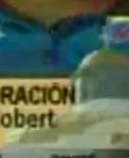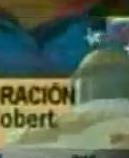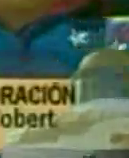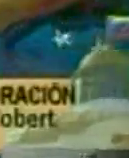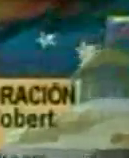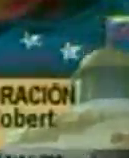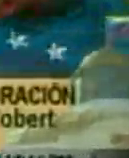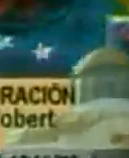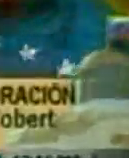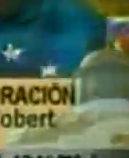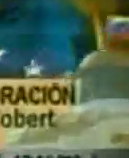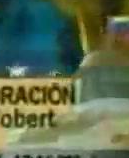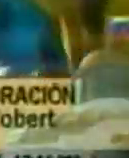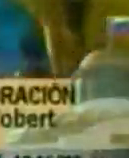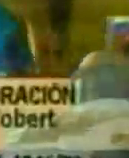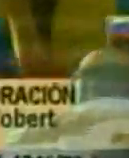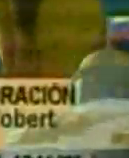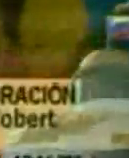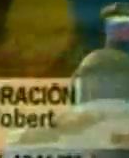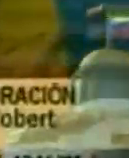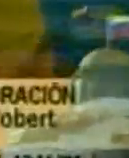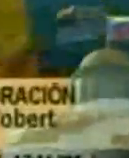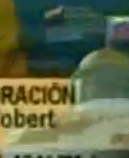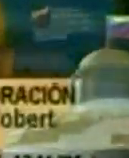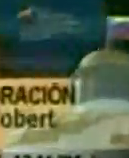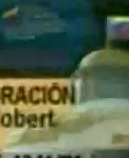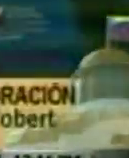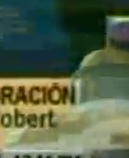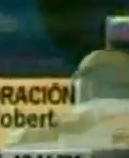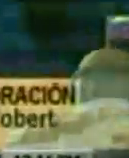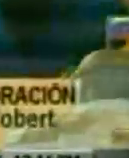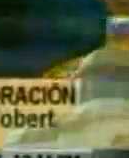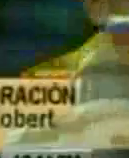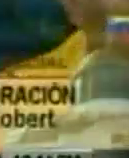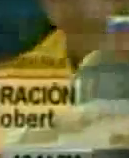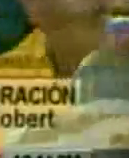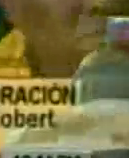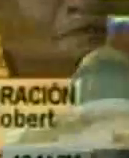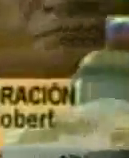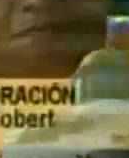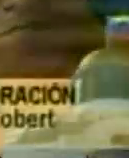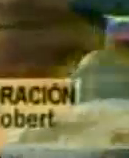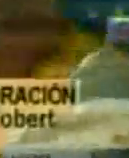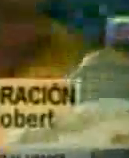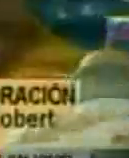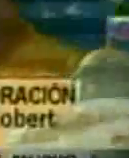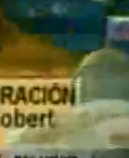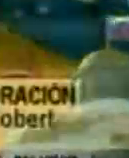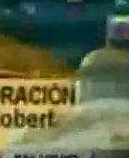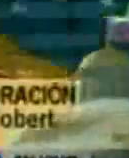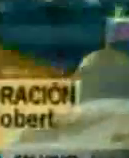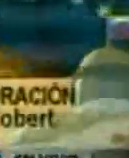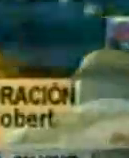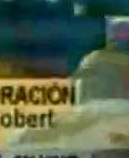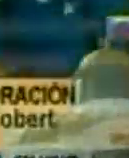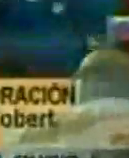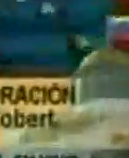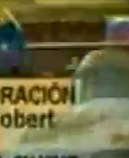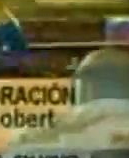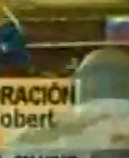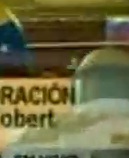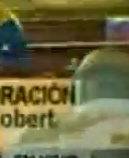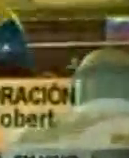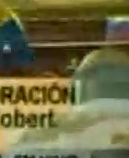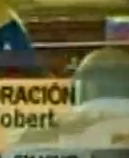e intelectuales sean castigados por la justicia venezolana. Pero nuestra venganza personal, como lo dice